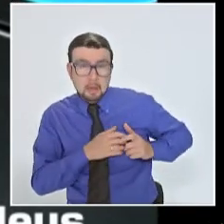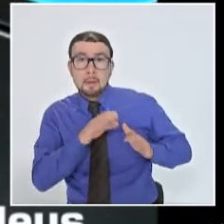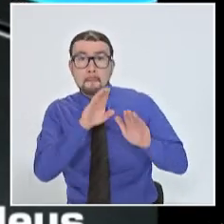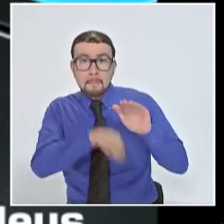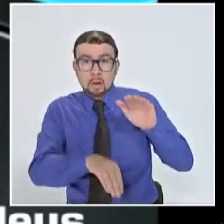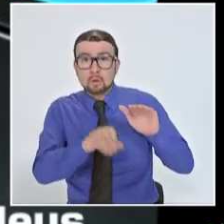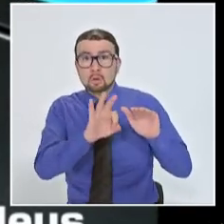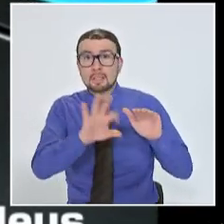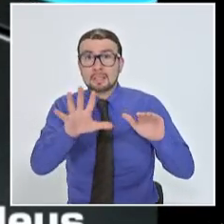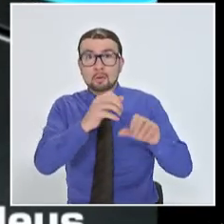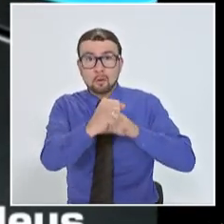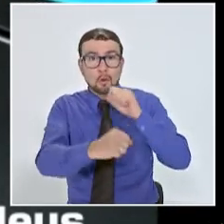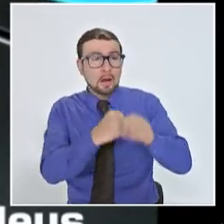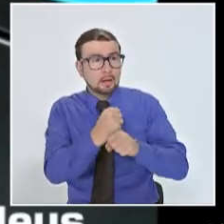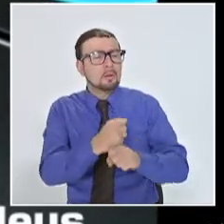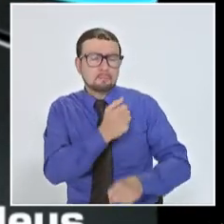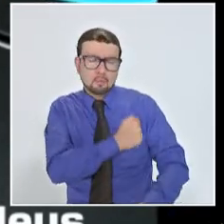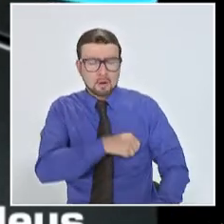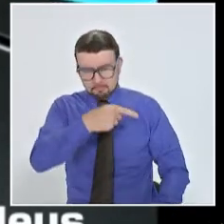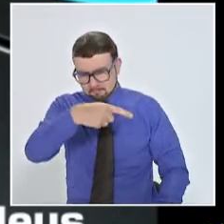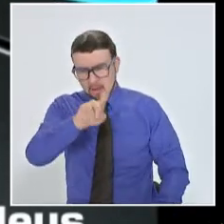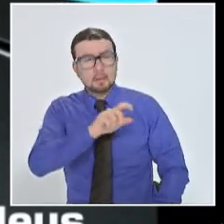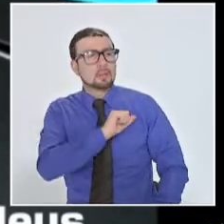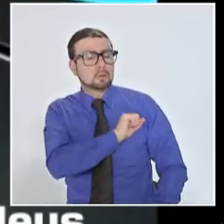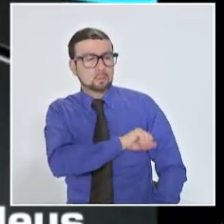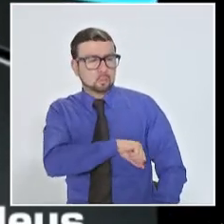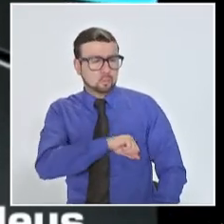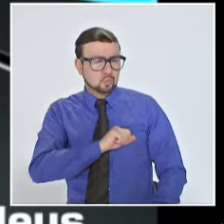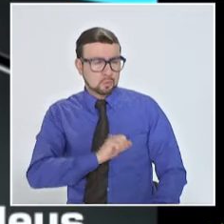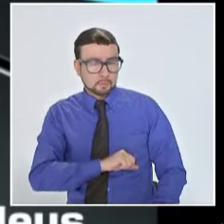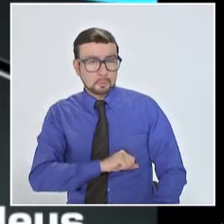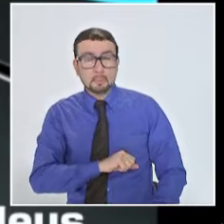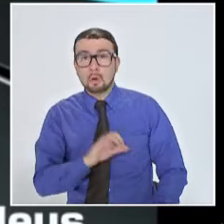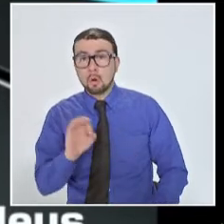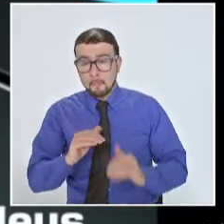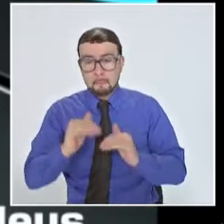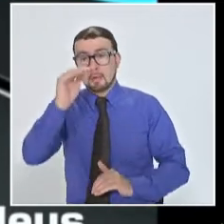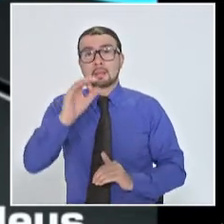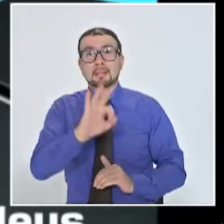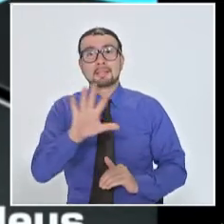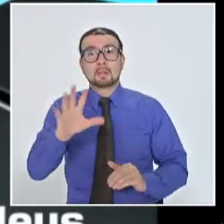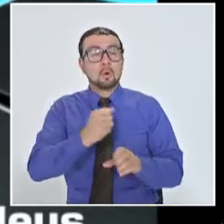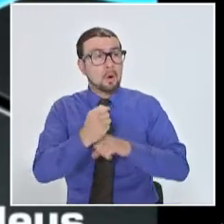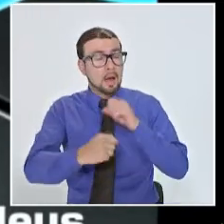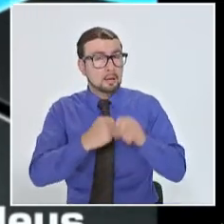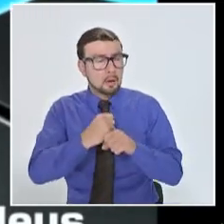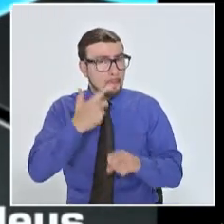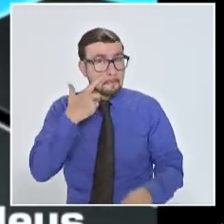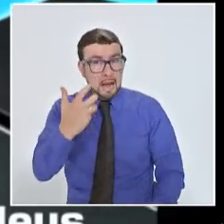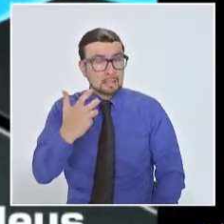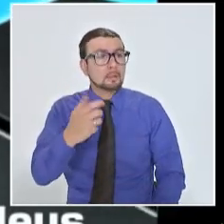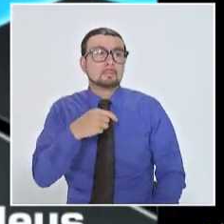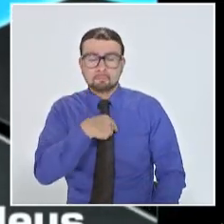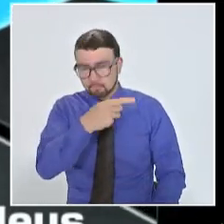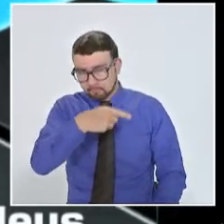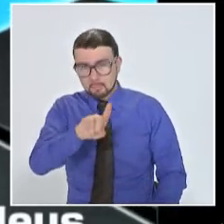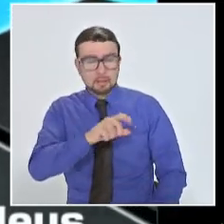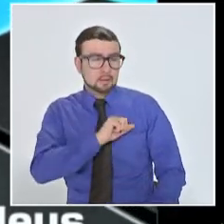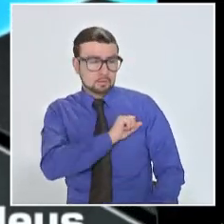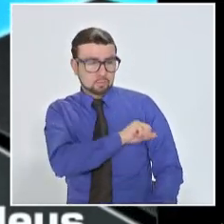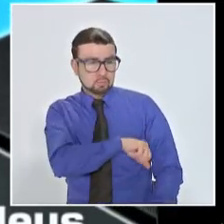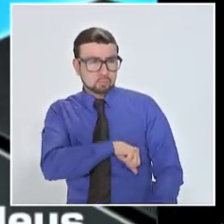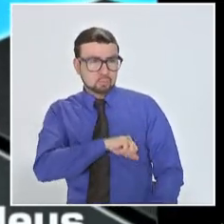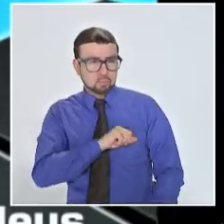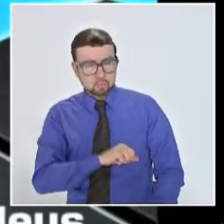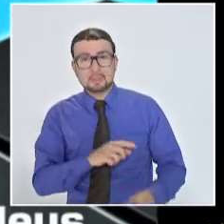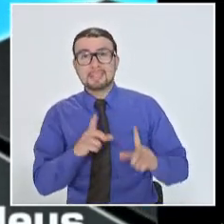le solicito una ecografía. Si la paciente tiene más de 35 años, a esa paciente le voy a realizar una ecografía y una